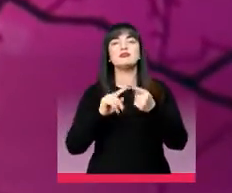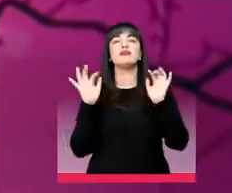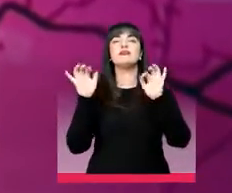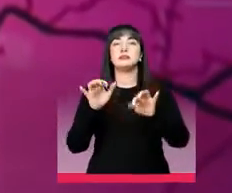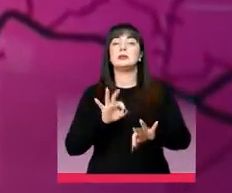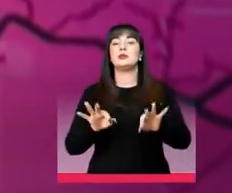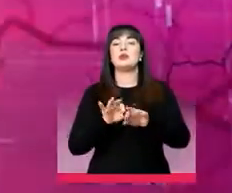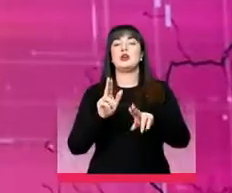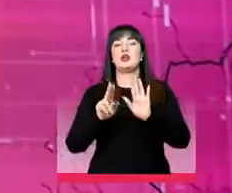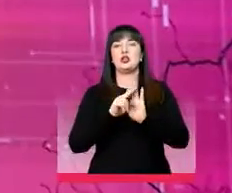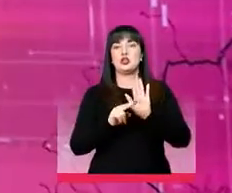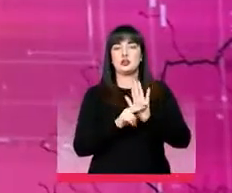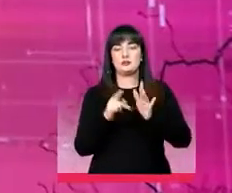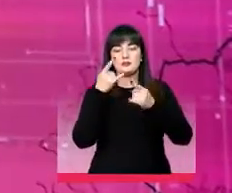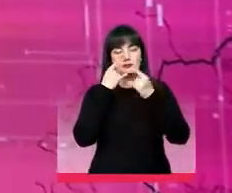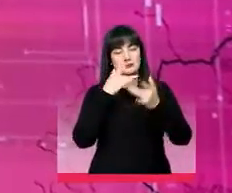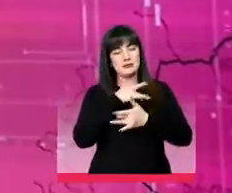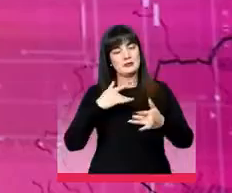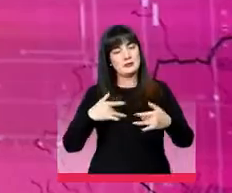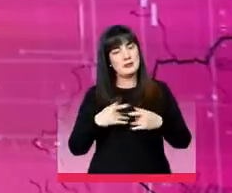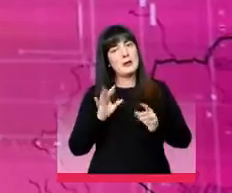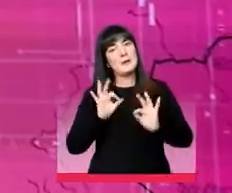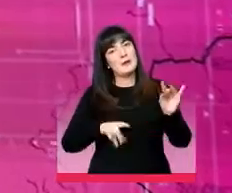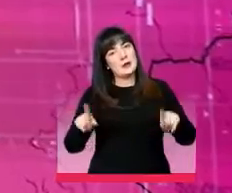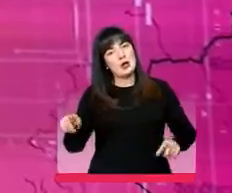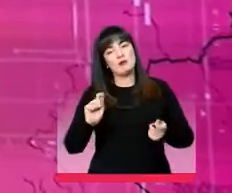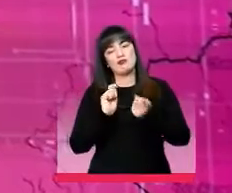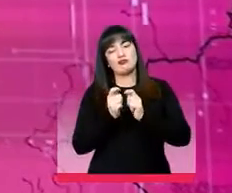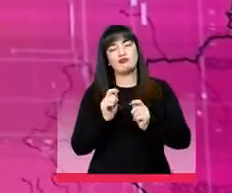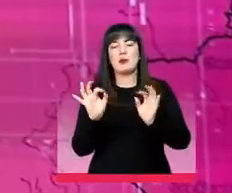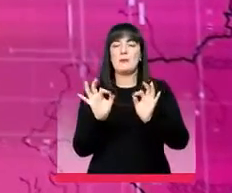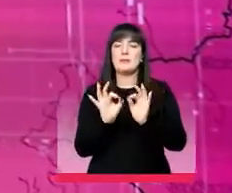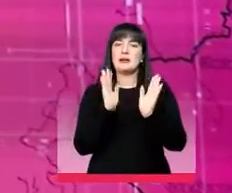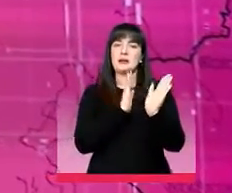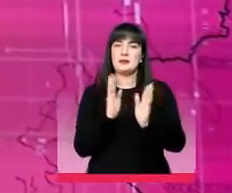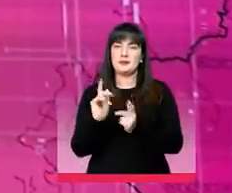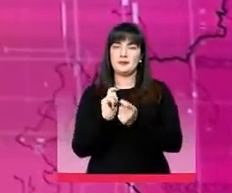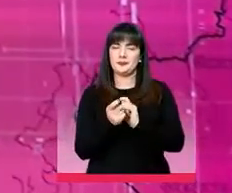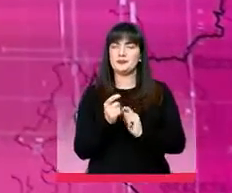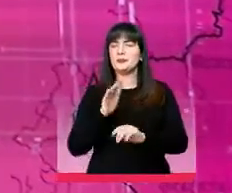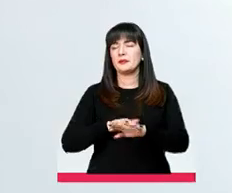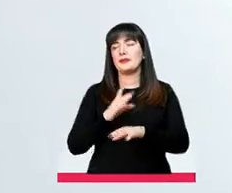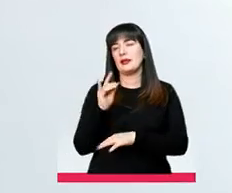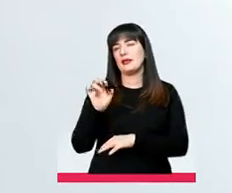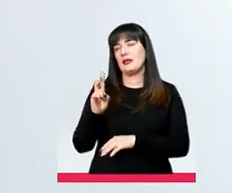medidas de bioseguridad y con algunos cambios en el proceder de la misa. David Bautista con la información.